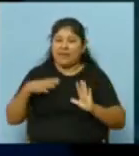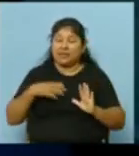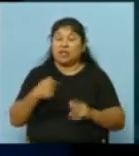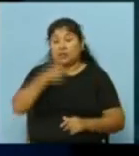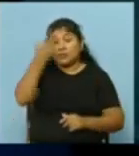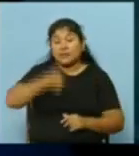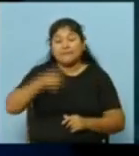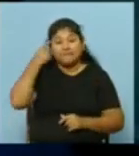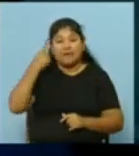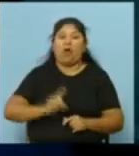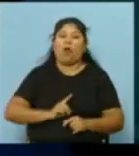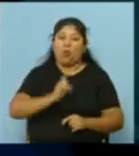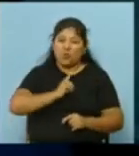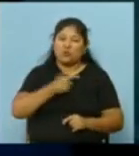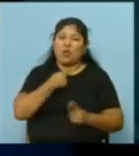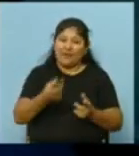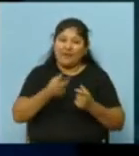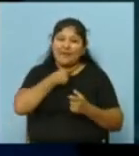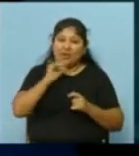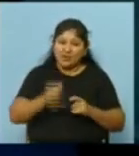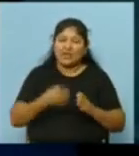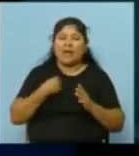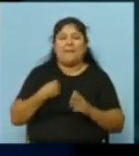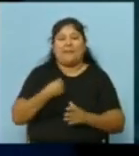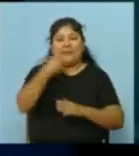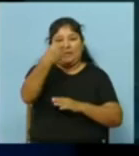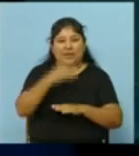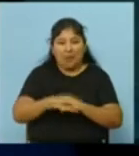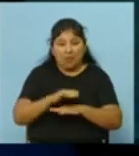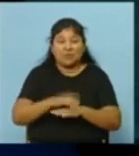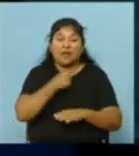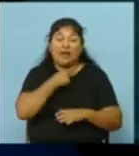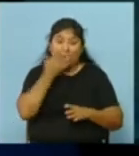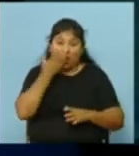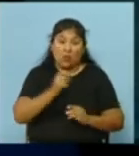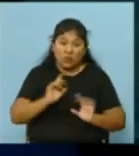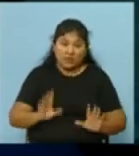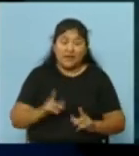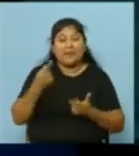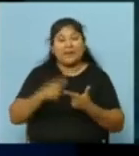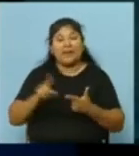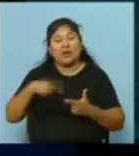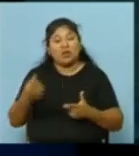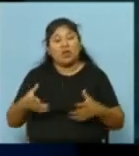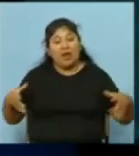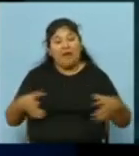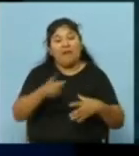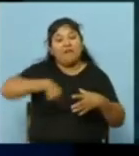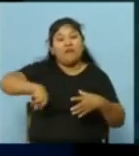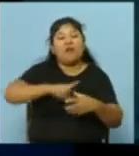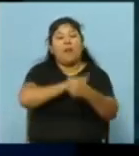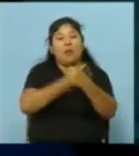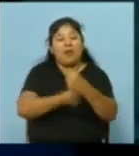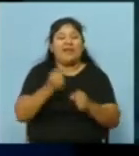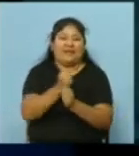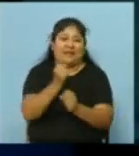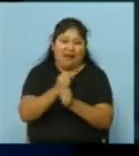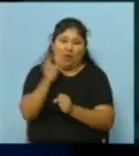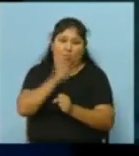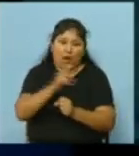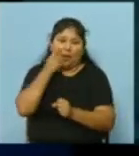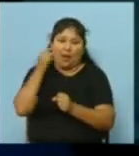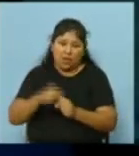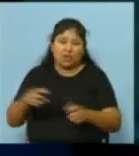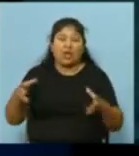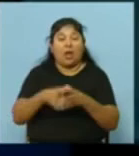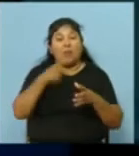candidato a presidente y como te decía recién nosotros somos una fuerza de trabajadoras de trabajadores y por eso decimos que todos los funcionarios los